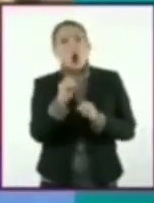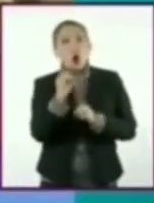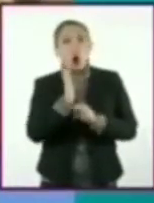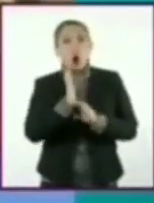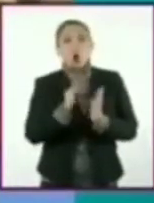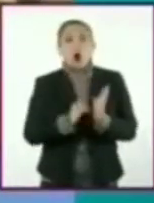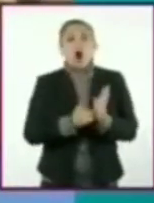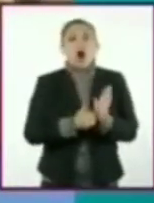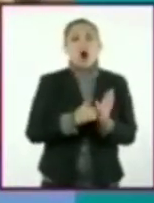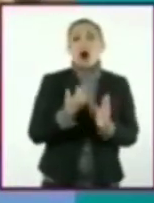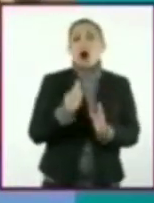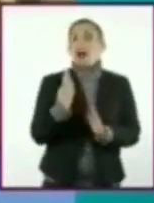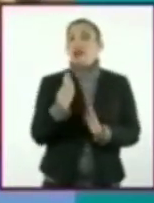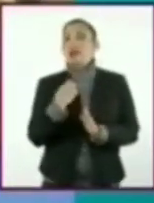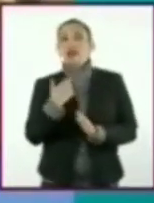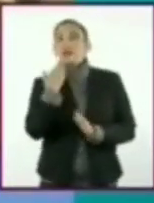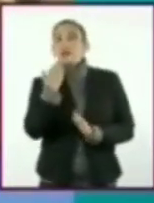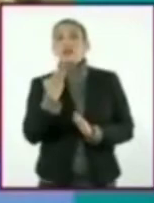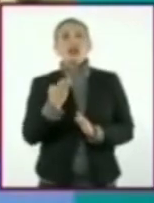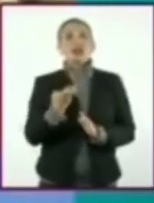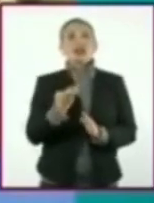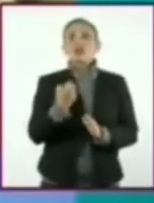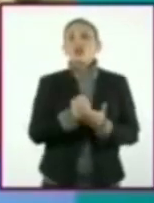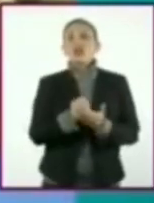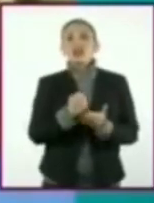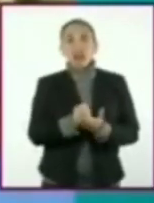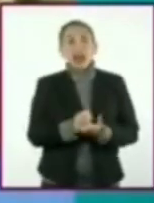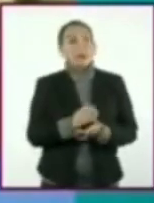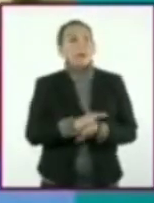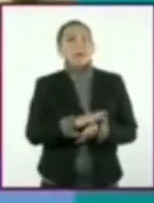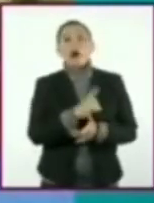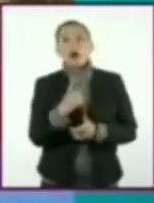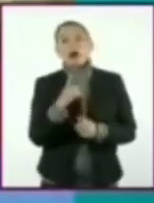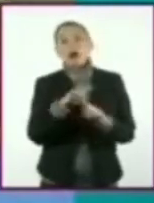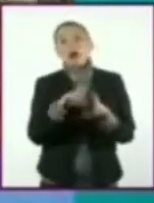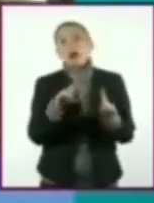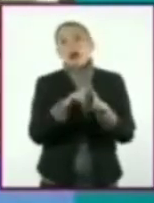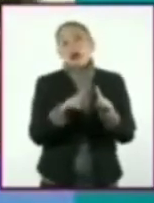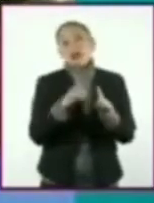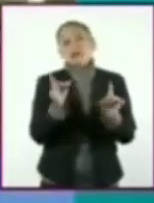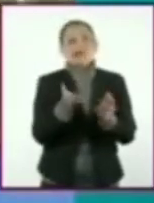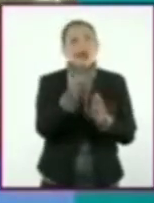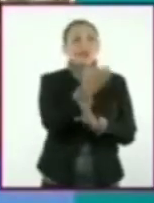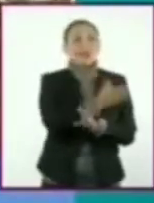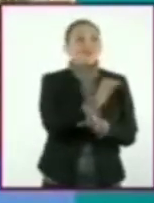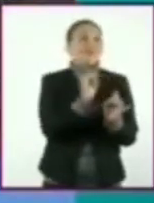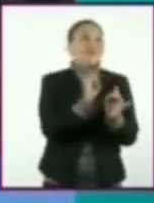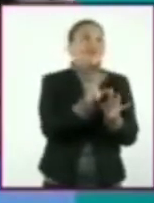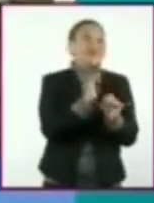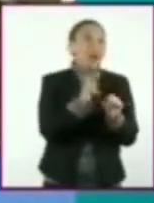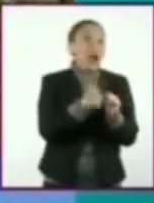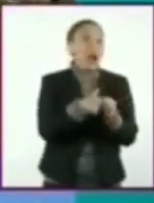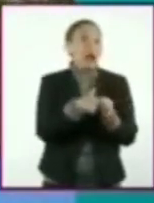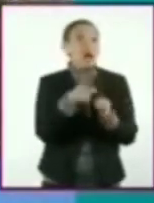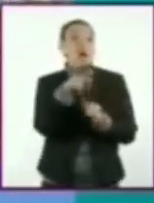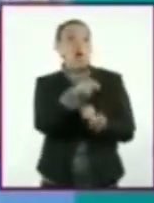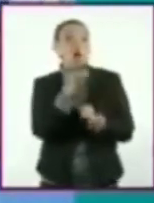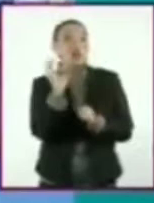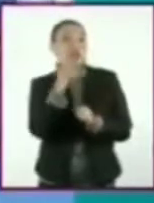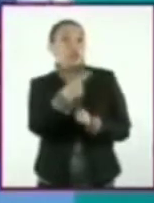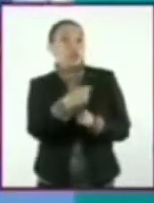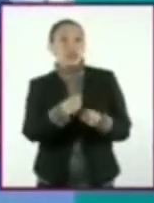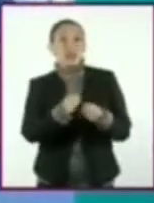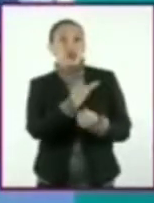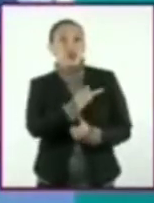aparenta necesitar de algo para estar bien. Esto se debe a muchísimos factores, pero uno en realidad es que no esté conforme con su